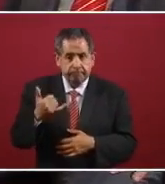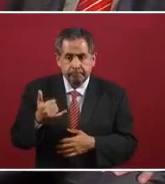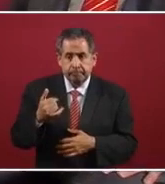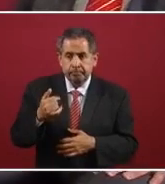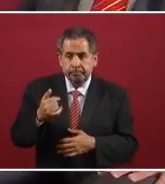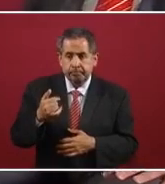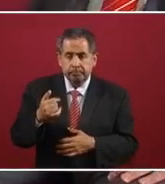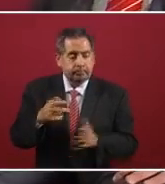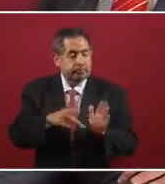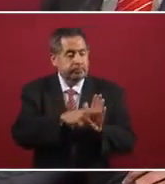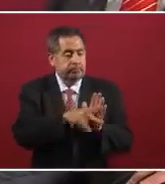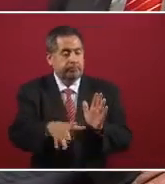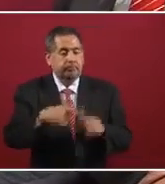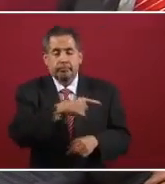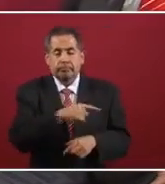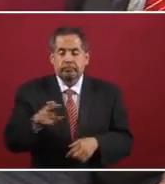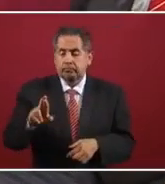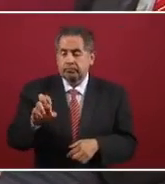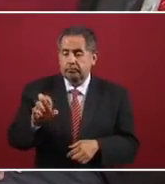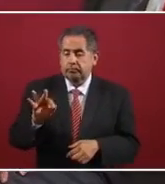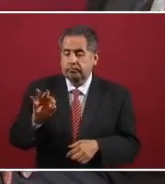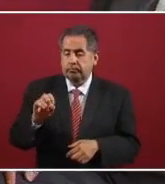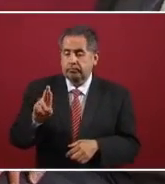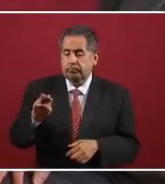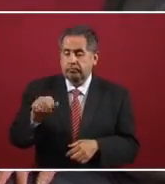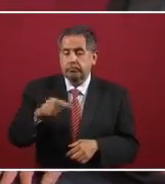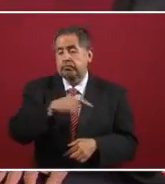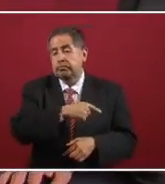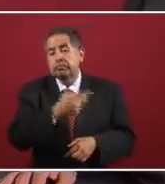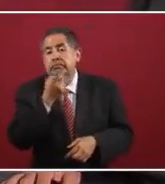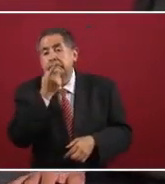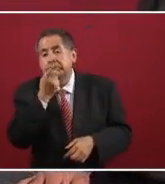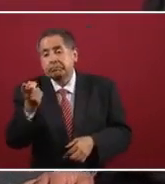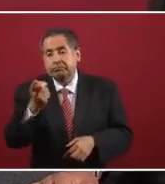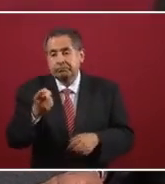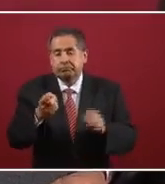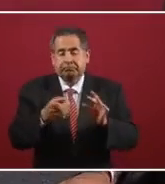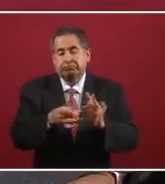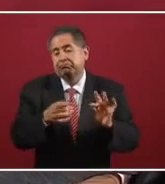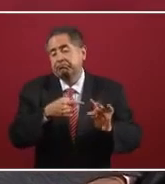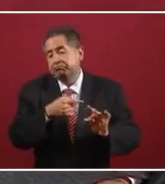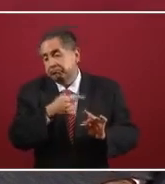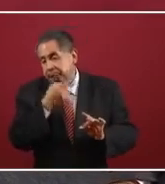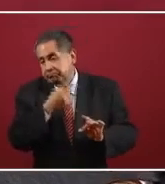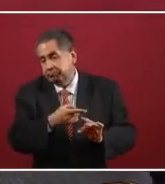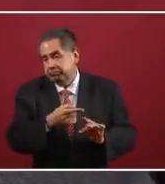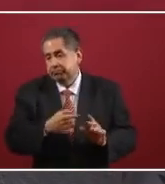un periódico, El Reforma, dice que